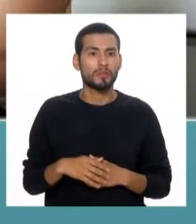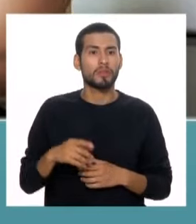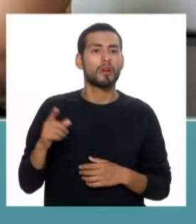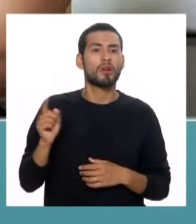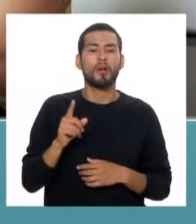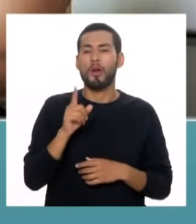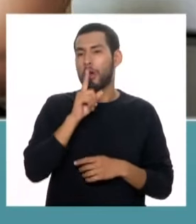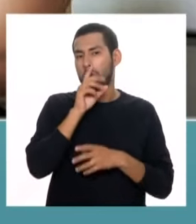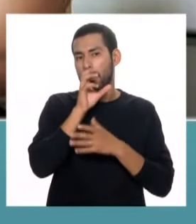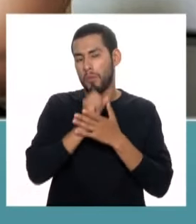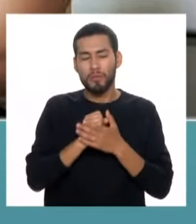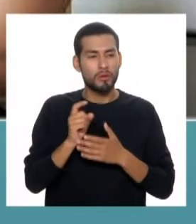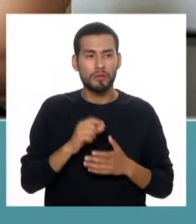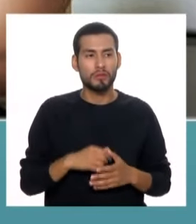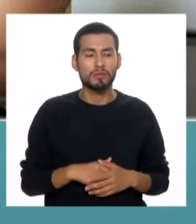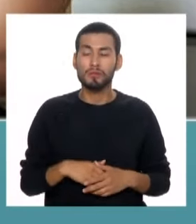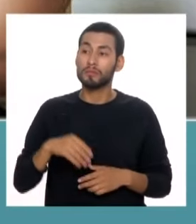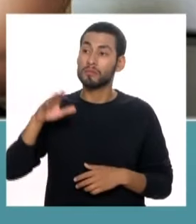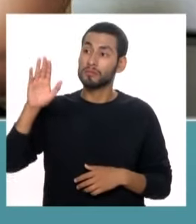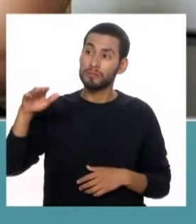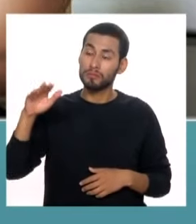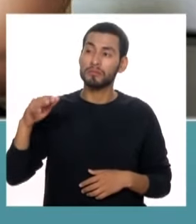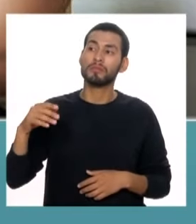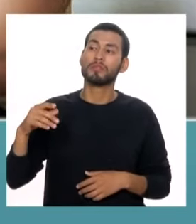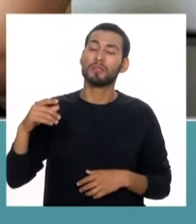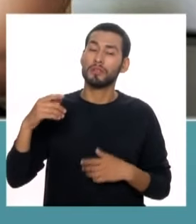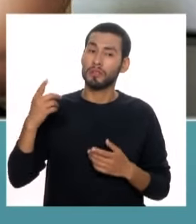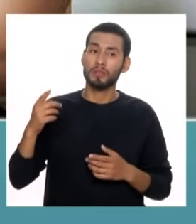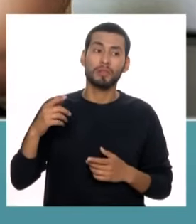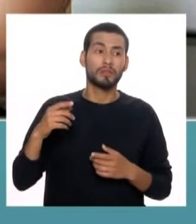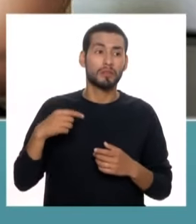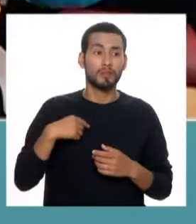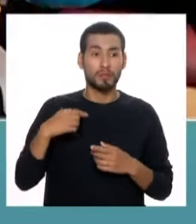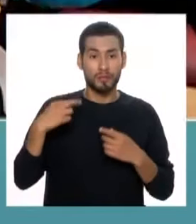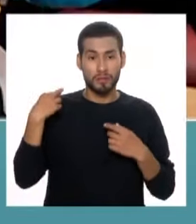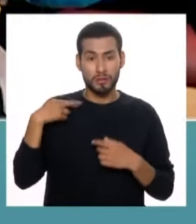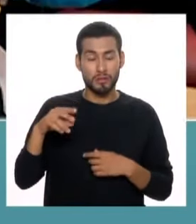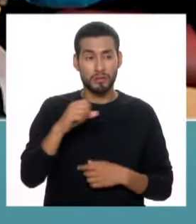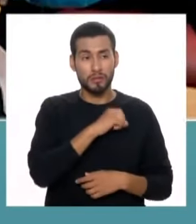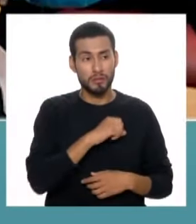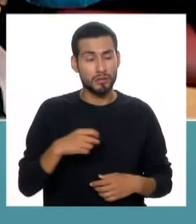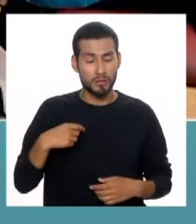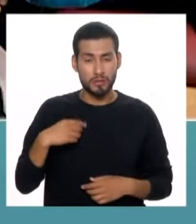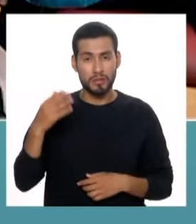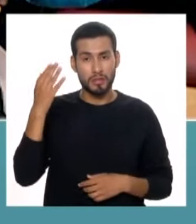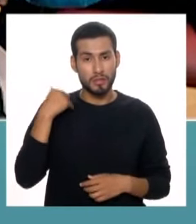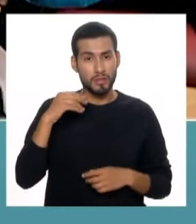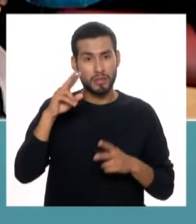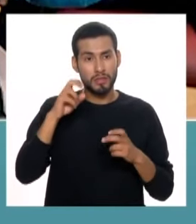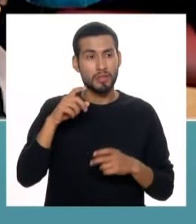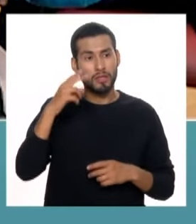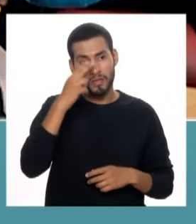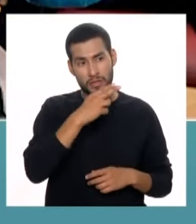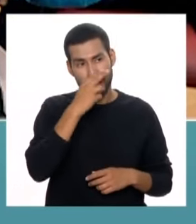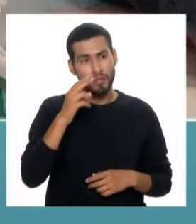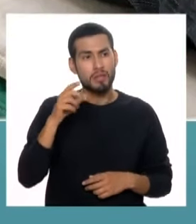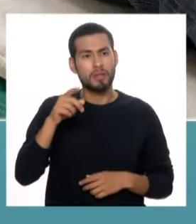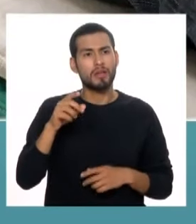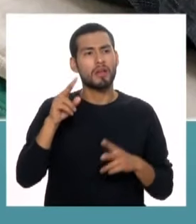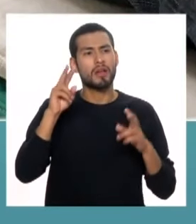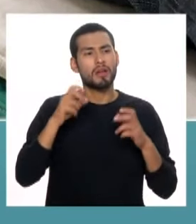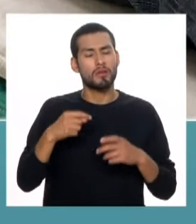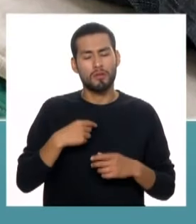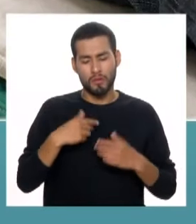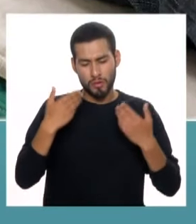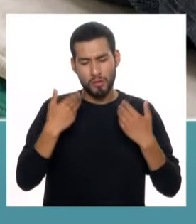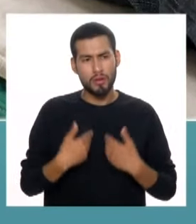negarle. Señor, algo que nos enseñó mucho en la religión, me acuerdo del catecismo, el acto de contrición. Claro.